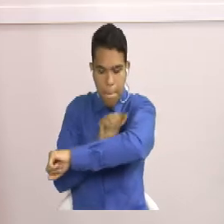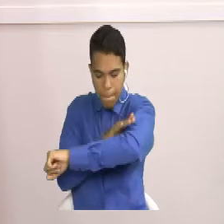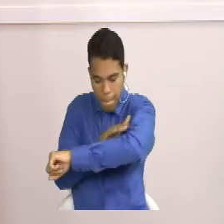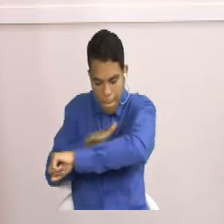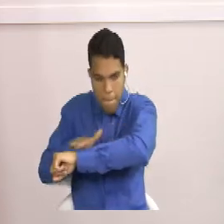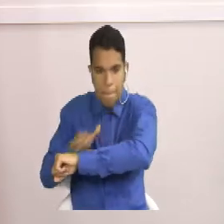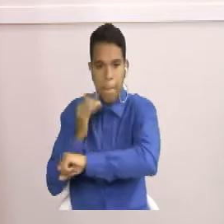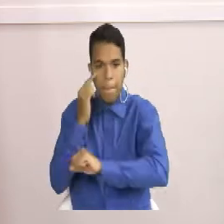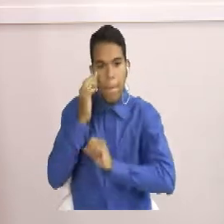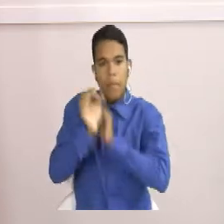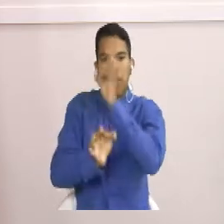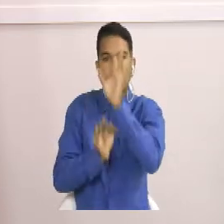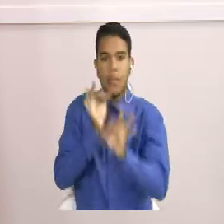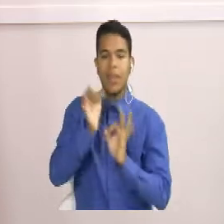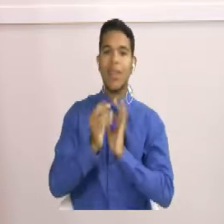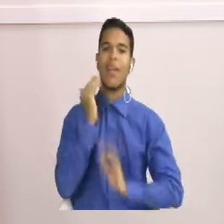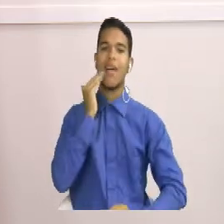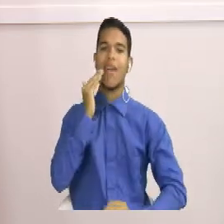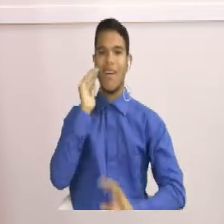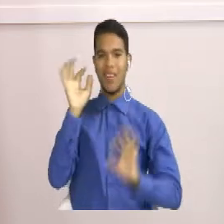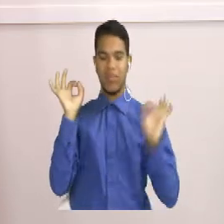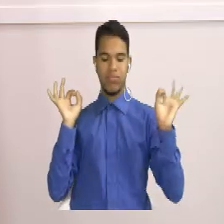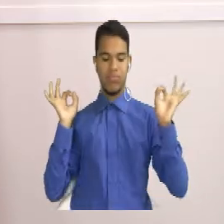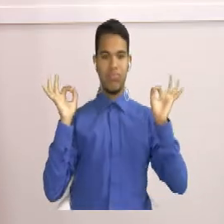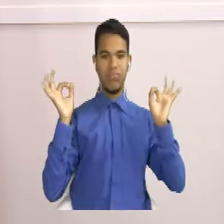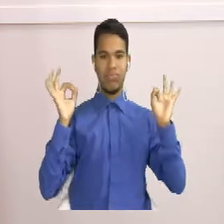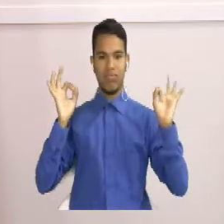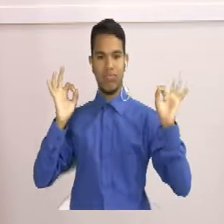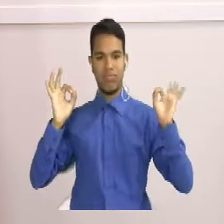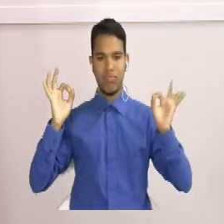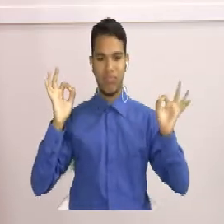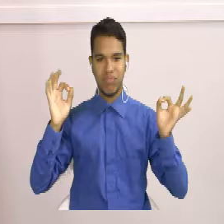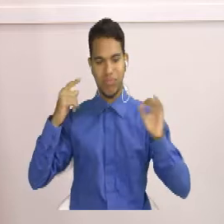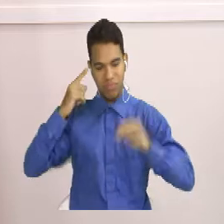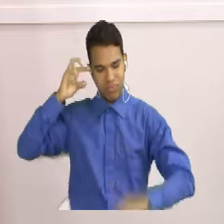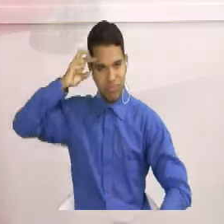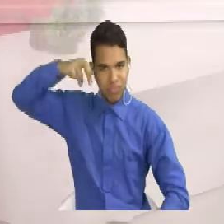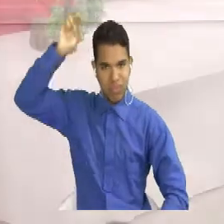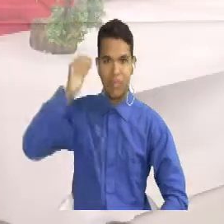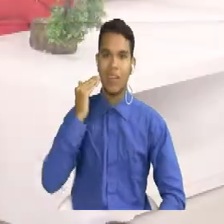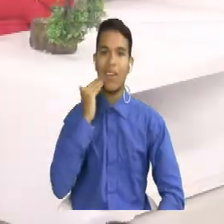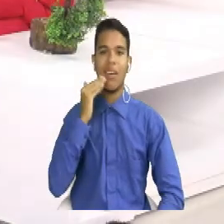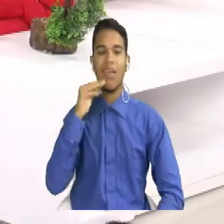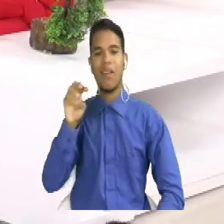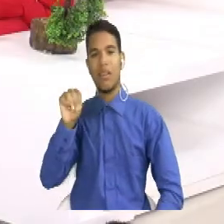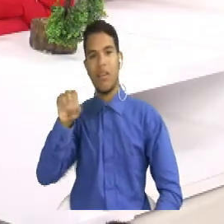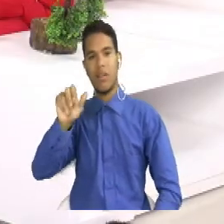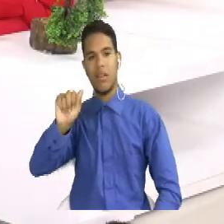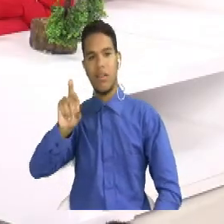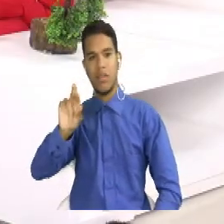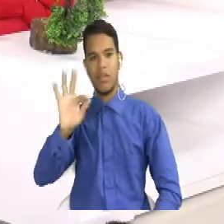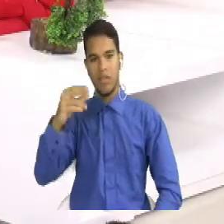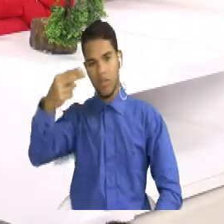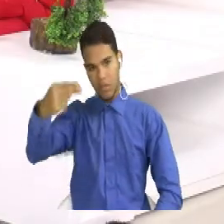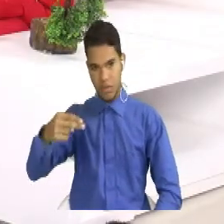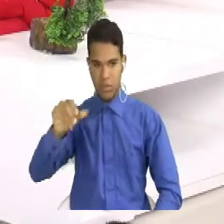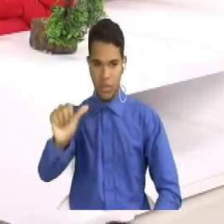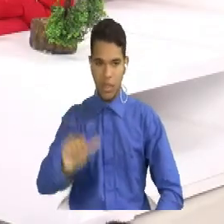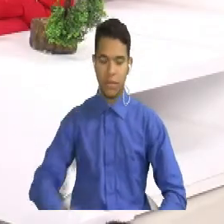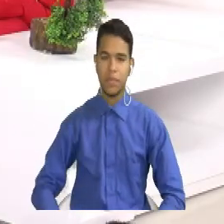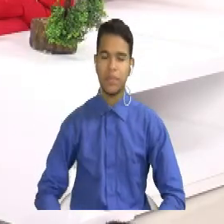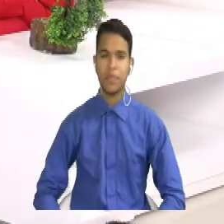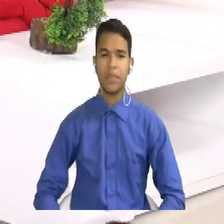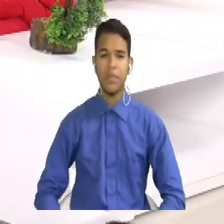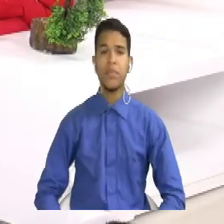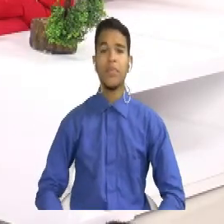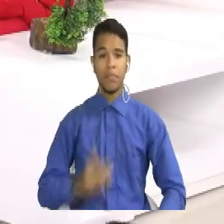Magda Gudelo, quien es esteticista profesional. Magda, buenos días y bienvenida. Buenos días, Isabel. No, pues feliz de estar aquí en su programa,